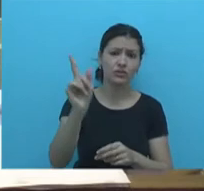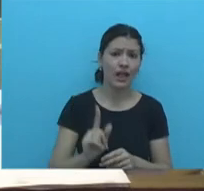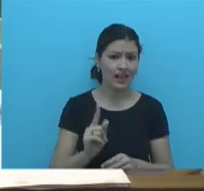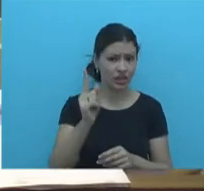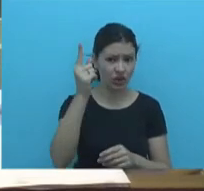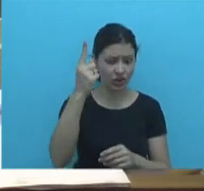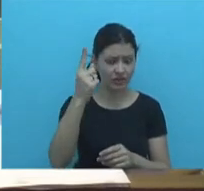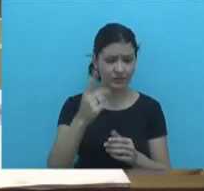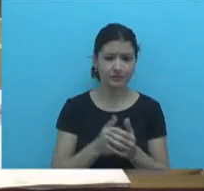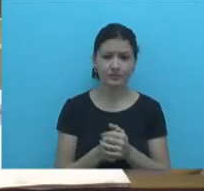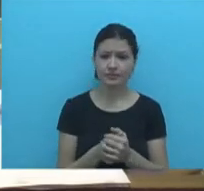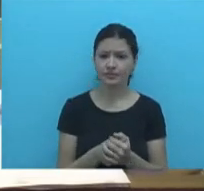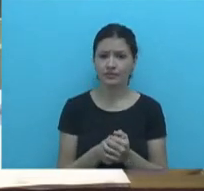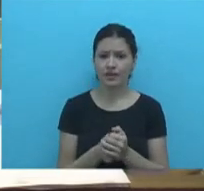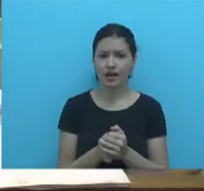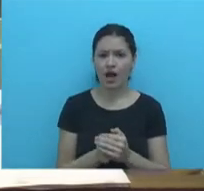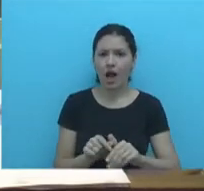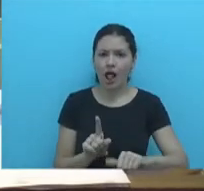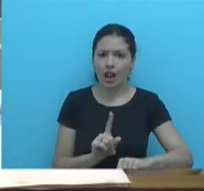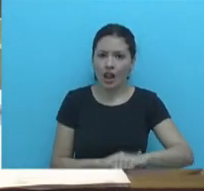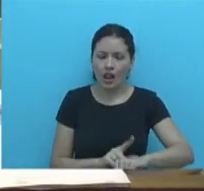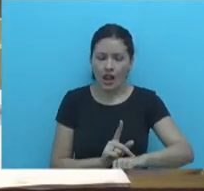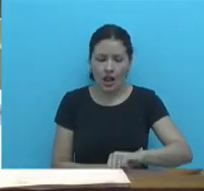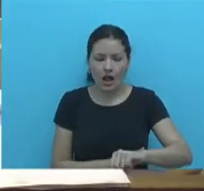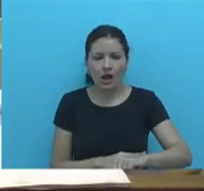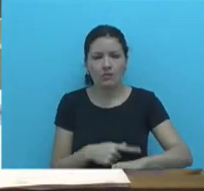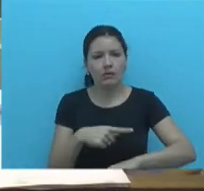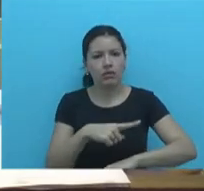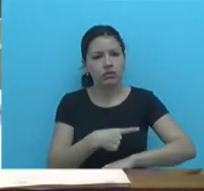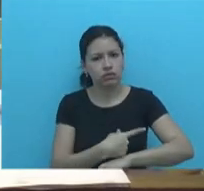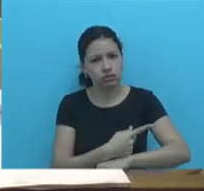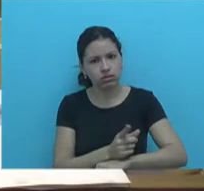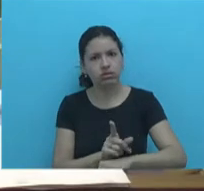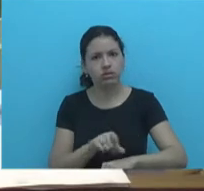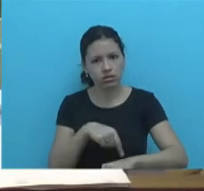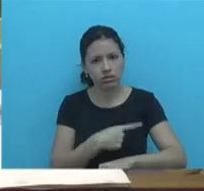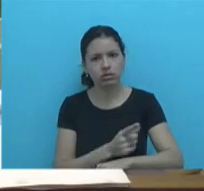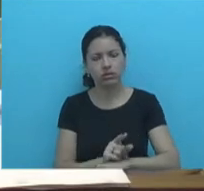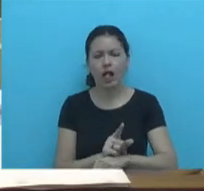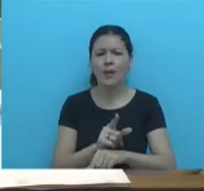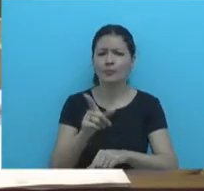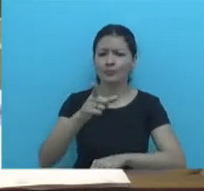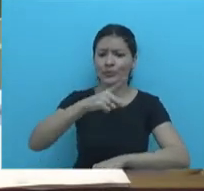tenemos que tomarlo con el tiempo debido y debemos ser uno de las ciudades